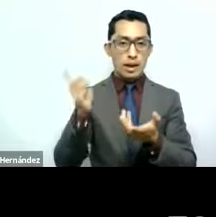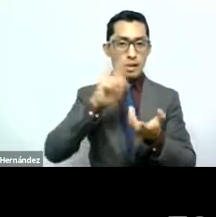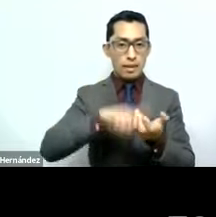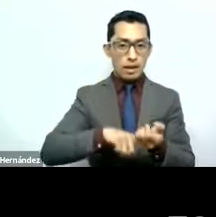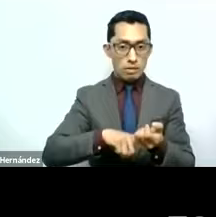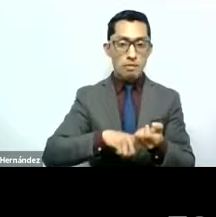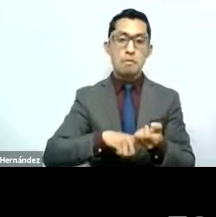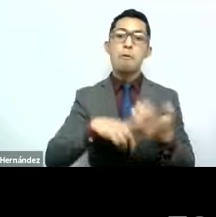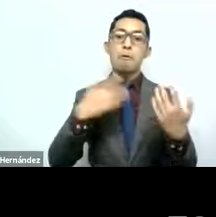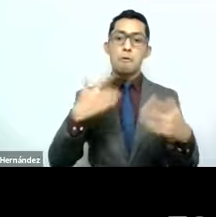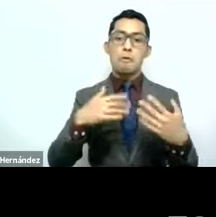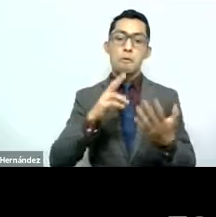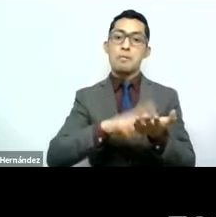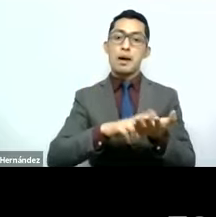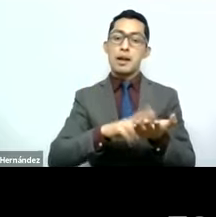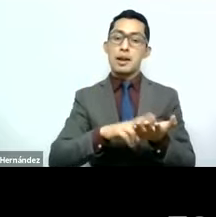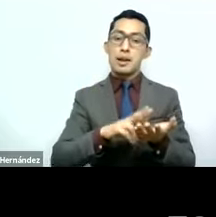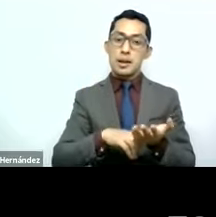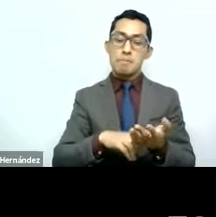muy valioso.